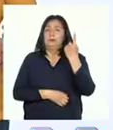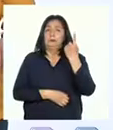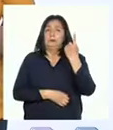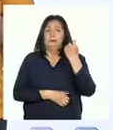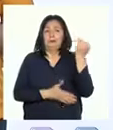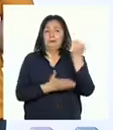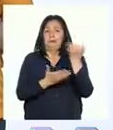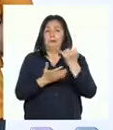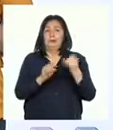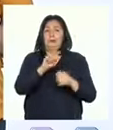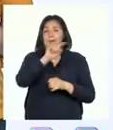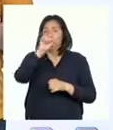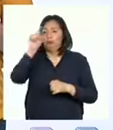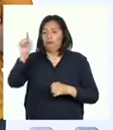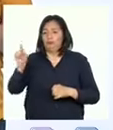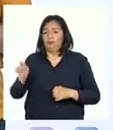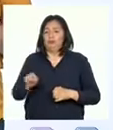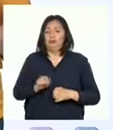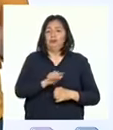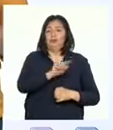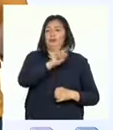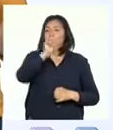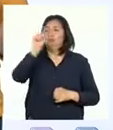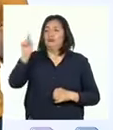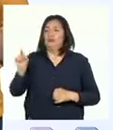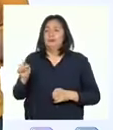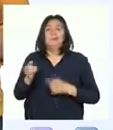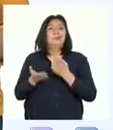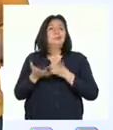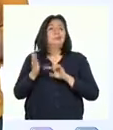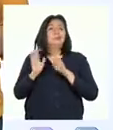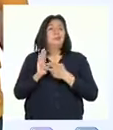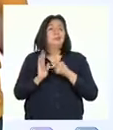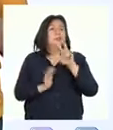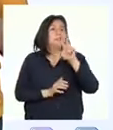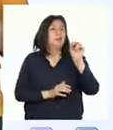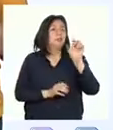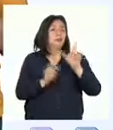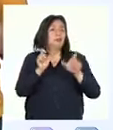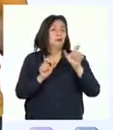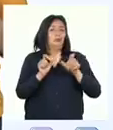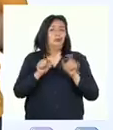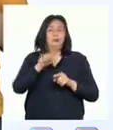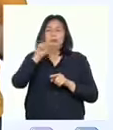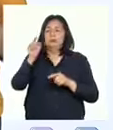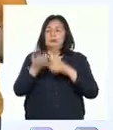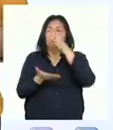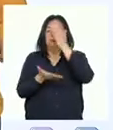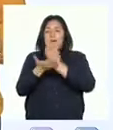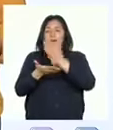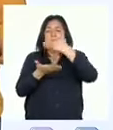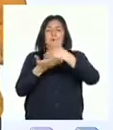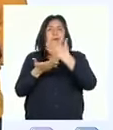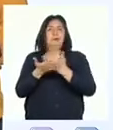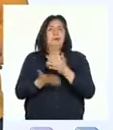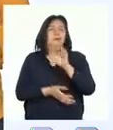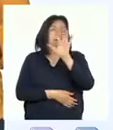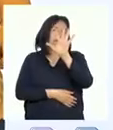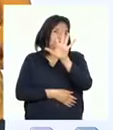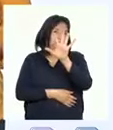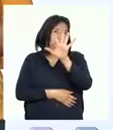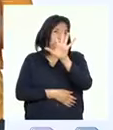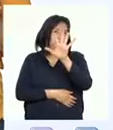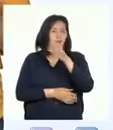un círculo. Este círculo representará a los 30 encuestados. Ahora lo dividiremos en 5